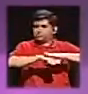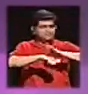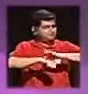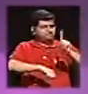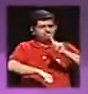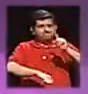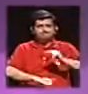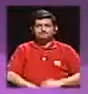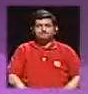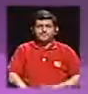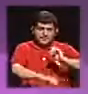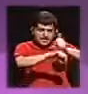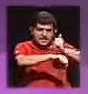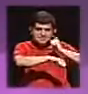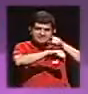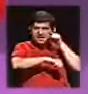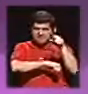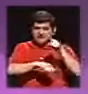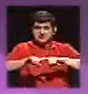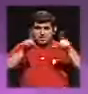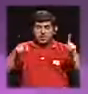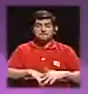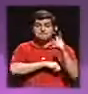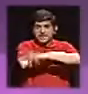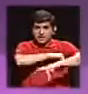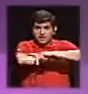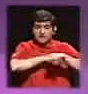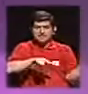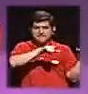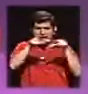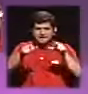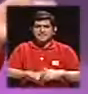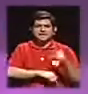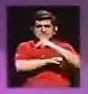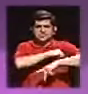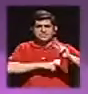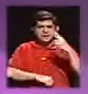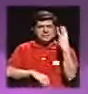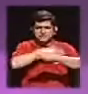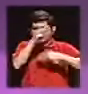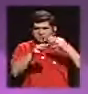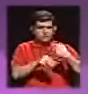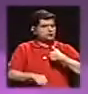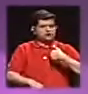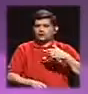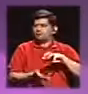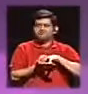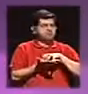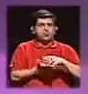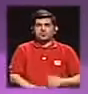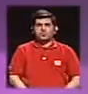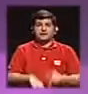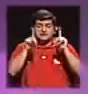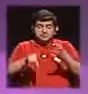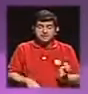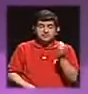permitido plasmar eso. Pero que el país está preparado para ser un país del segundo mundo, no tengo ninguna duda. Y